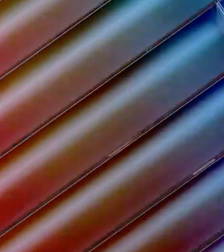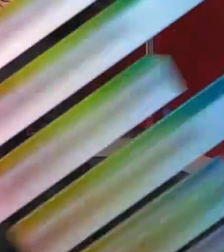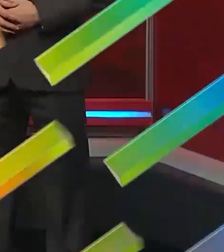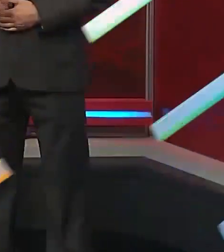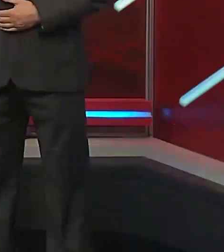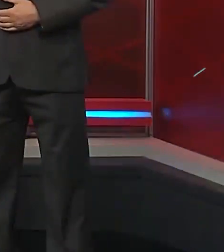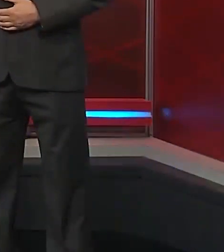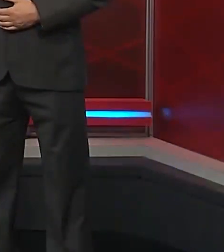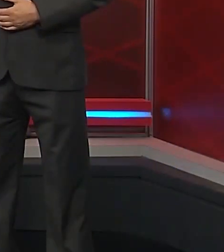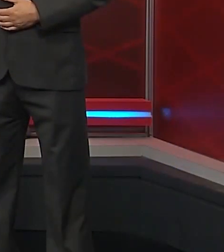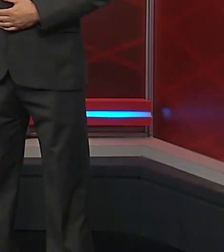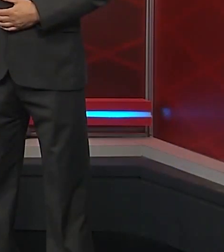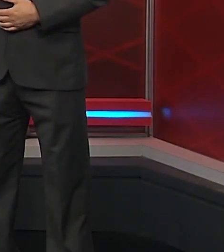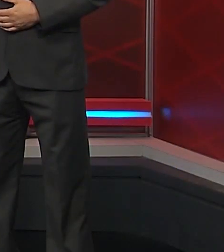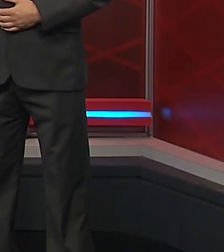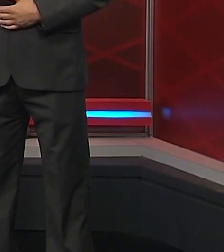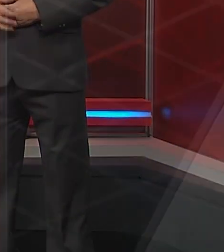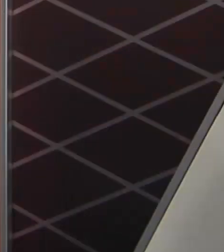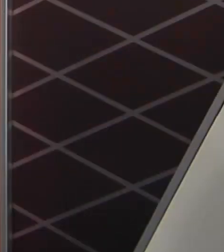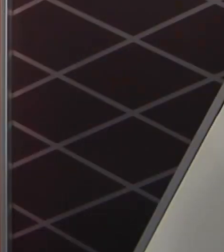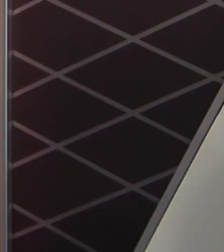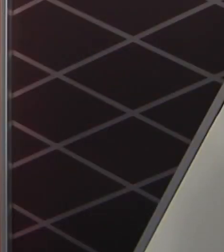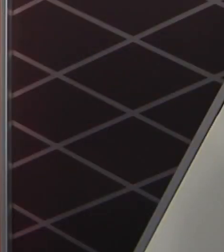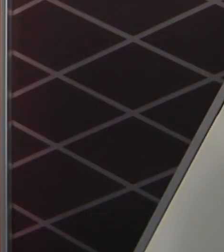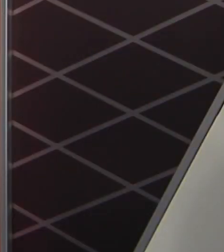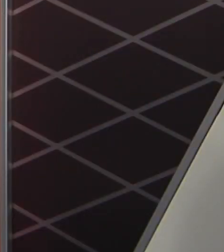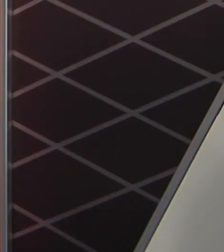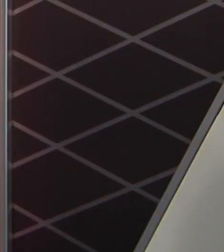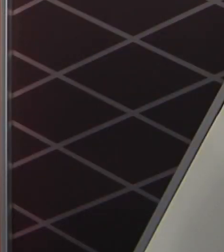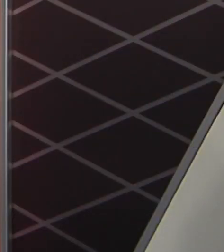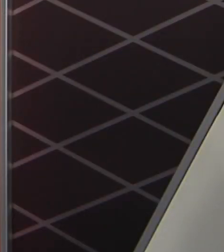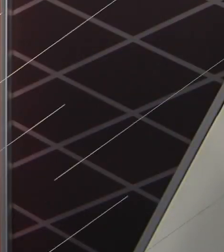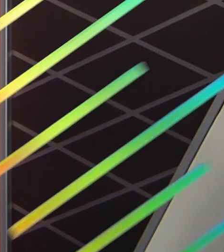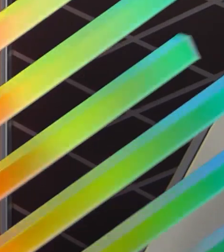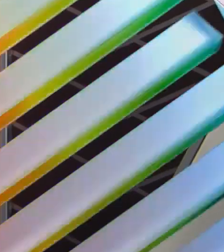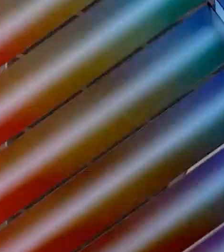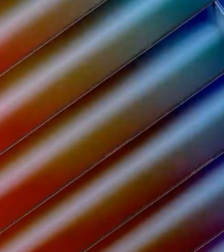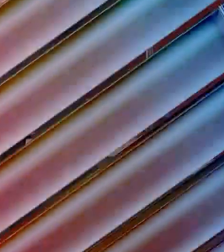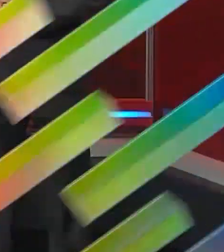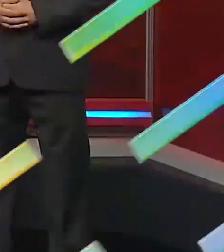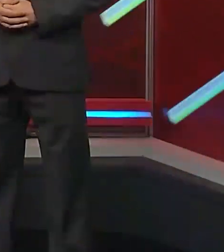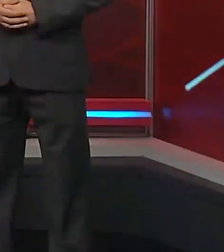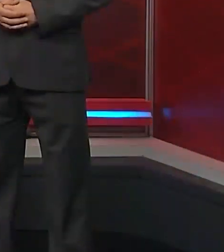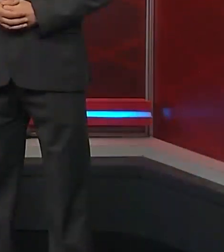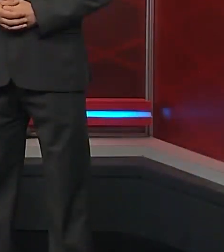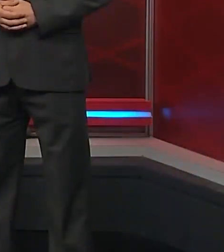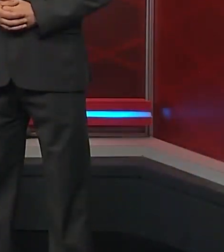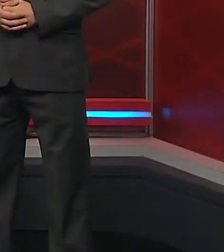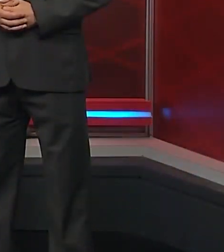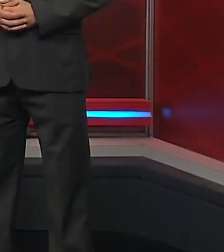rapanui quechua quechua